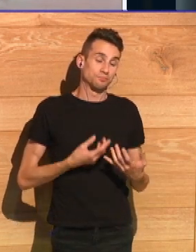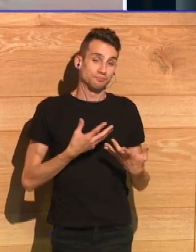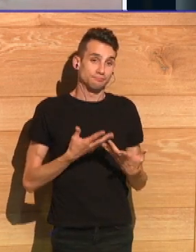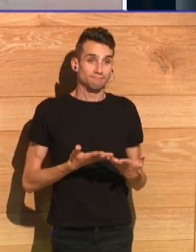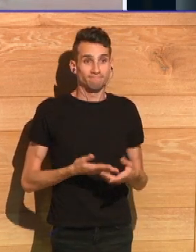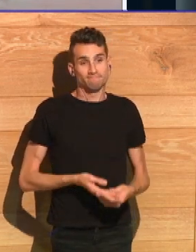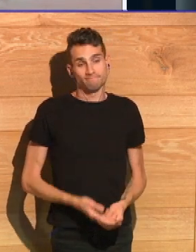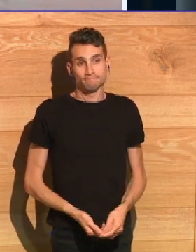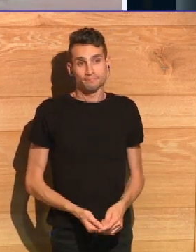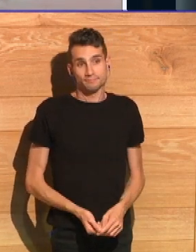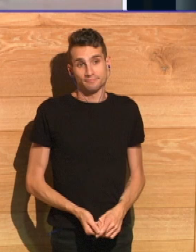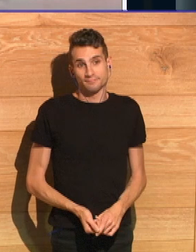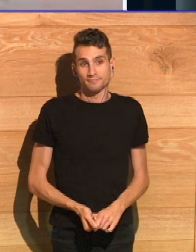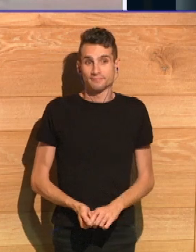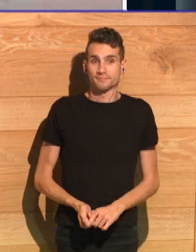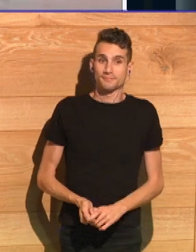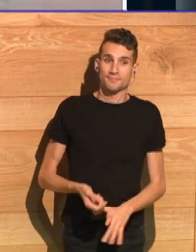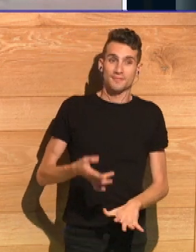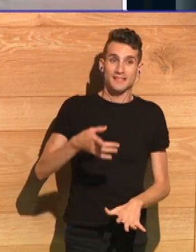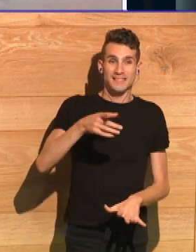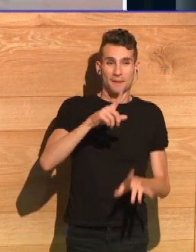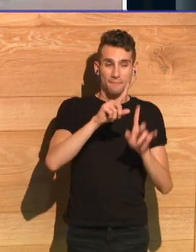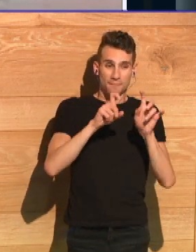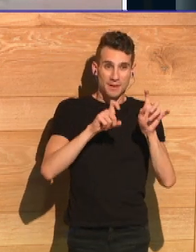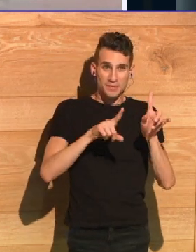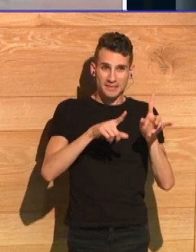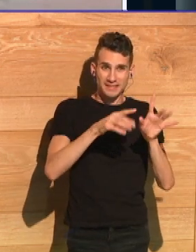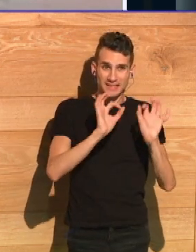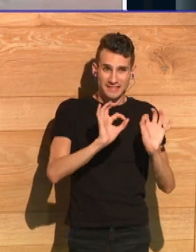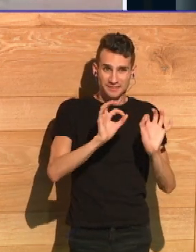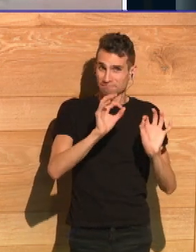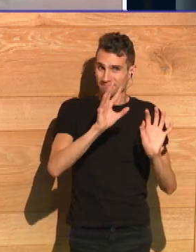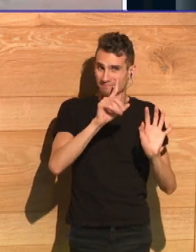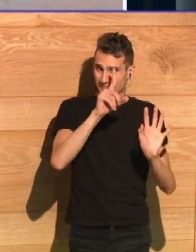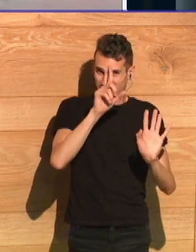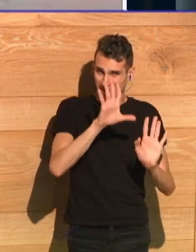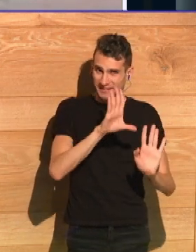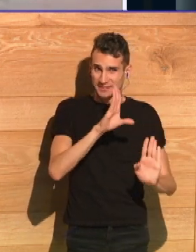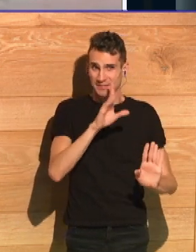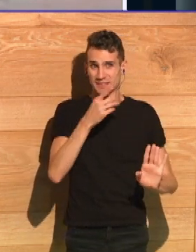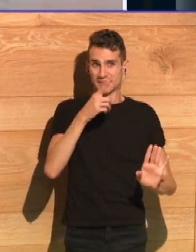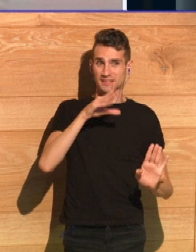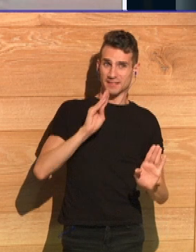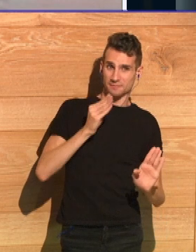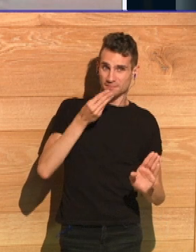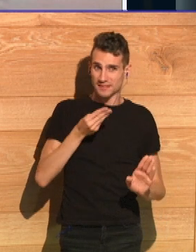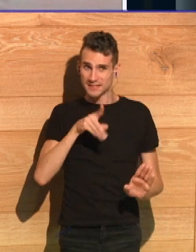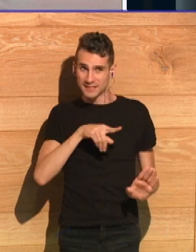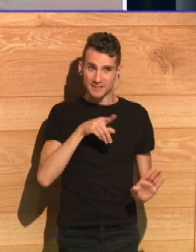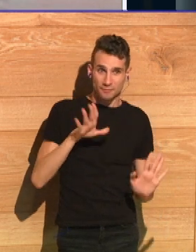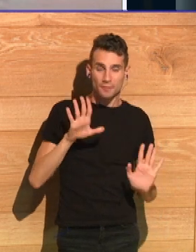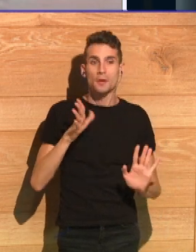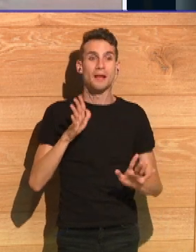Bueno, no sé muy bien cuál es la pregunta, pero en realidad para mí es